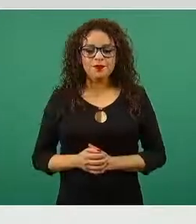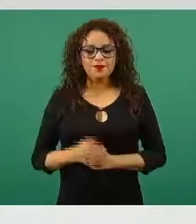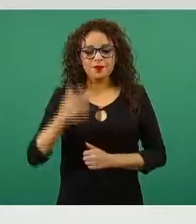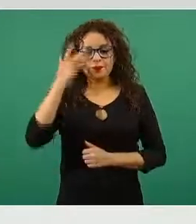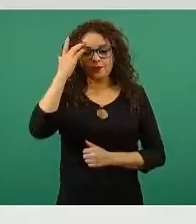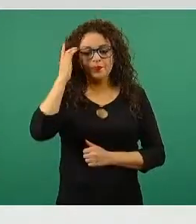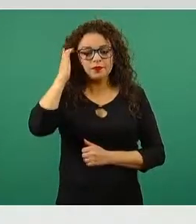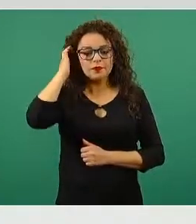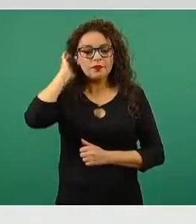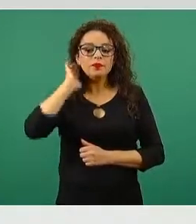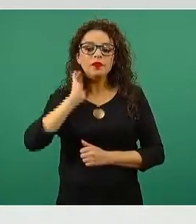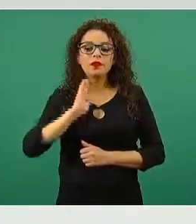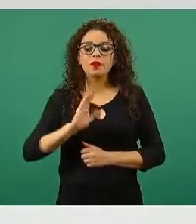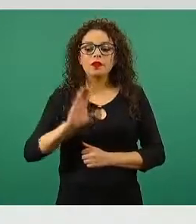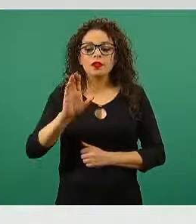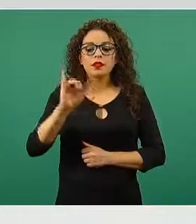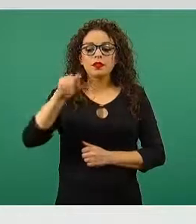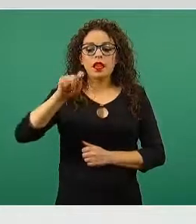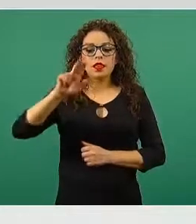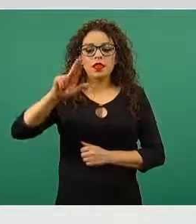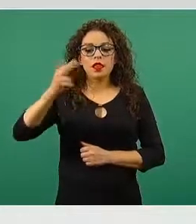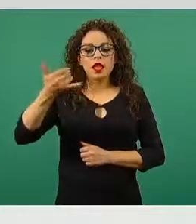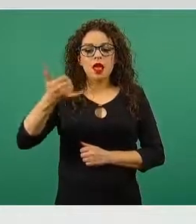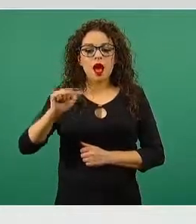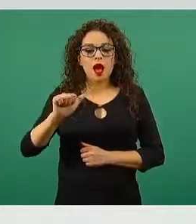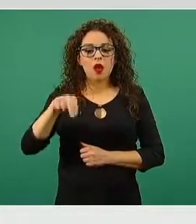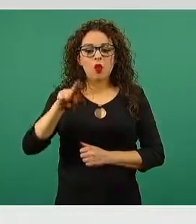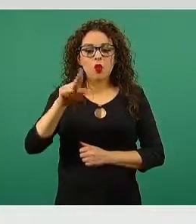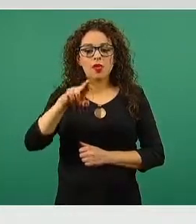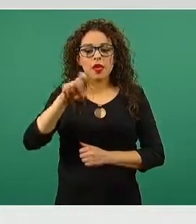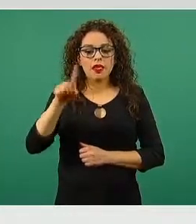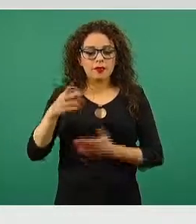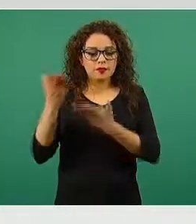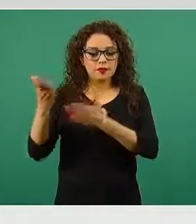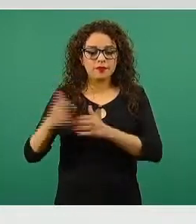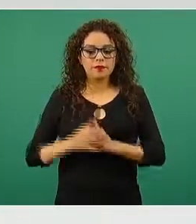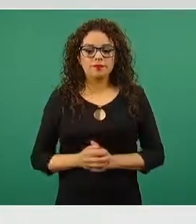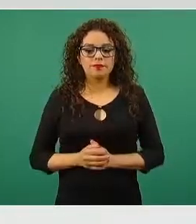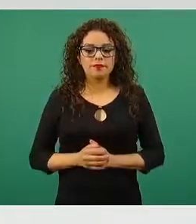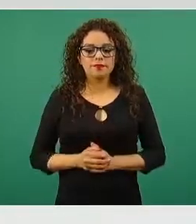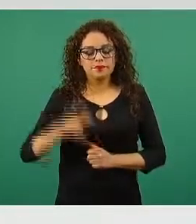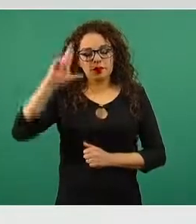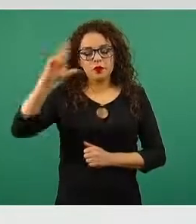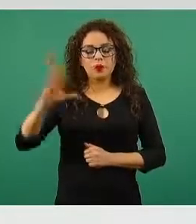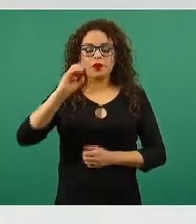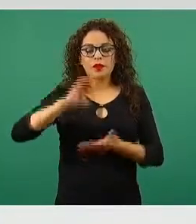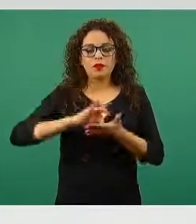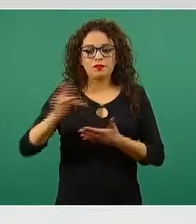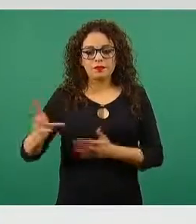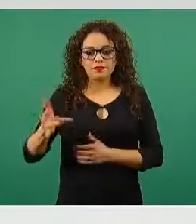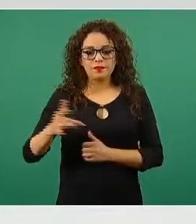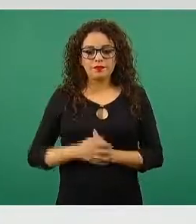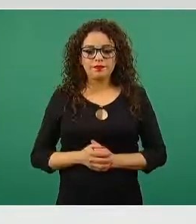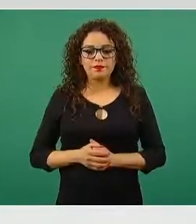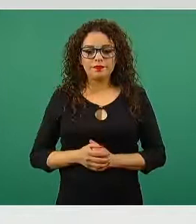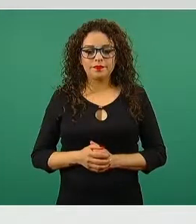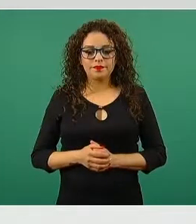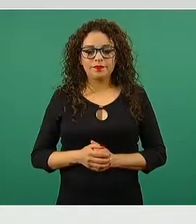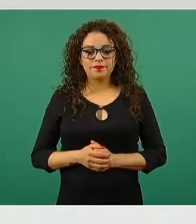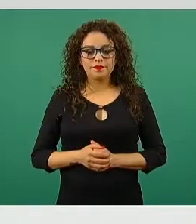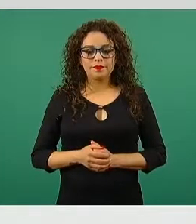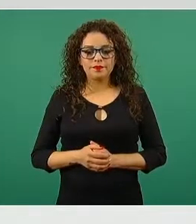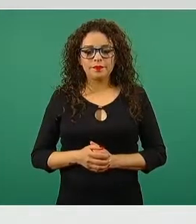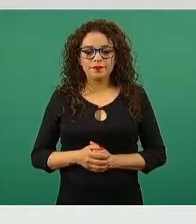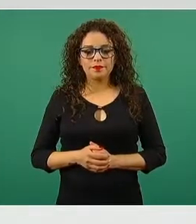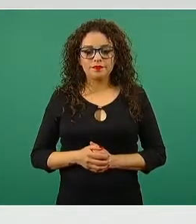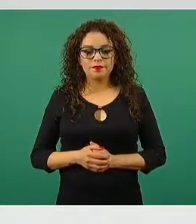Silvia Núñez, adelante, por favor. Hola, buenas tardes. Muchas gracias, doctor Cortés. Yo me